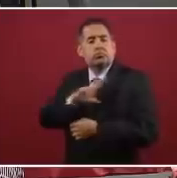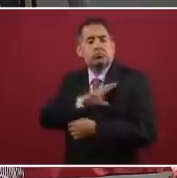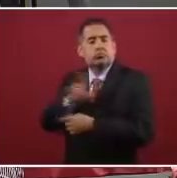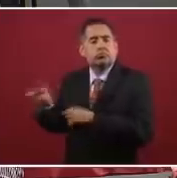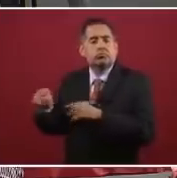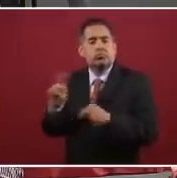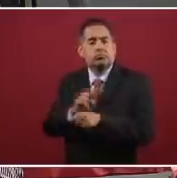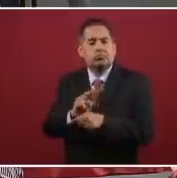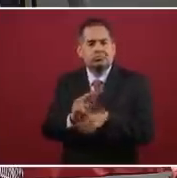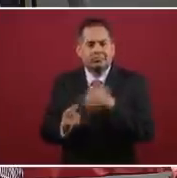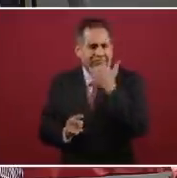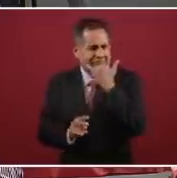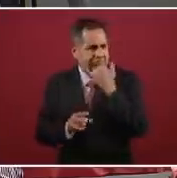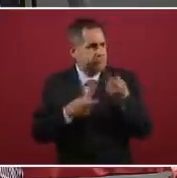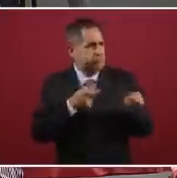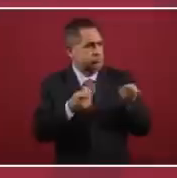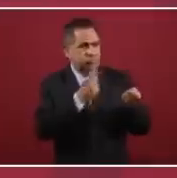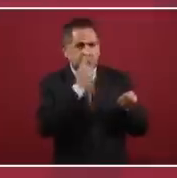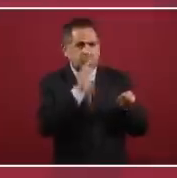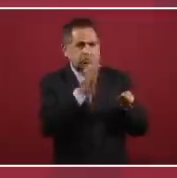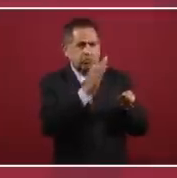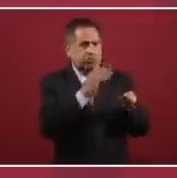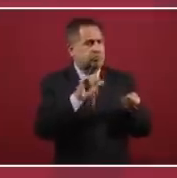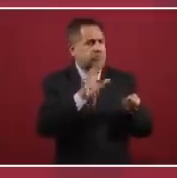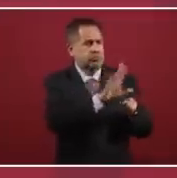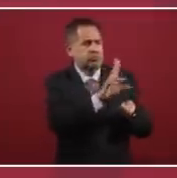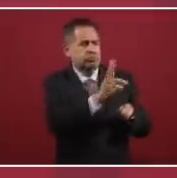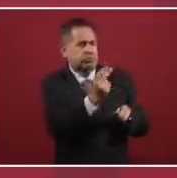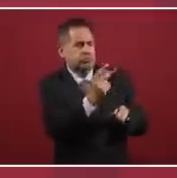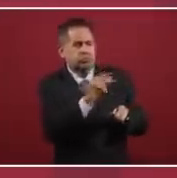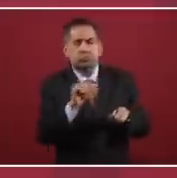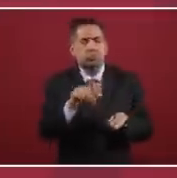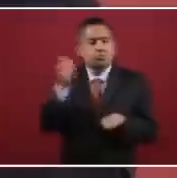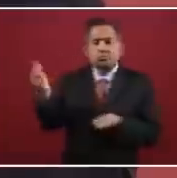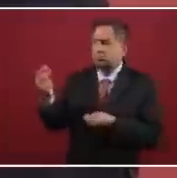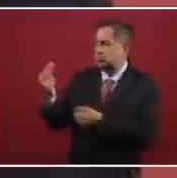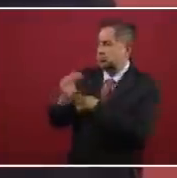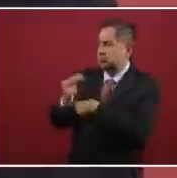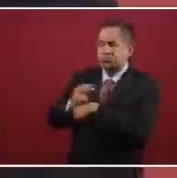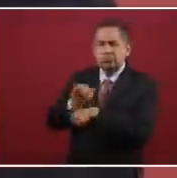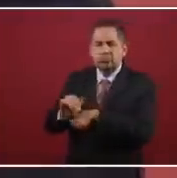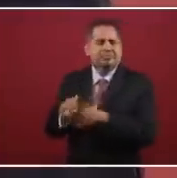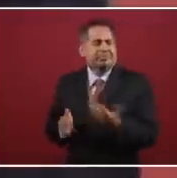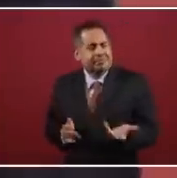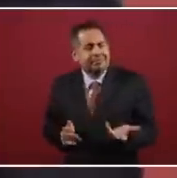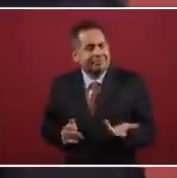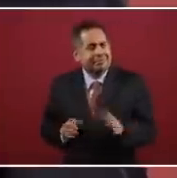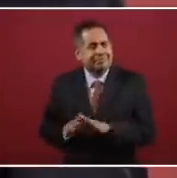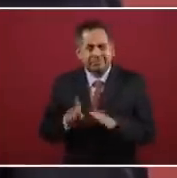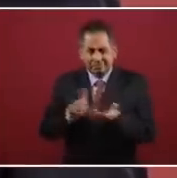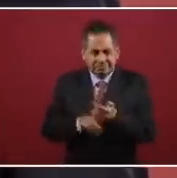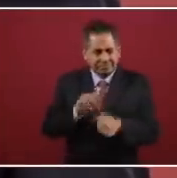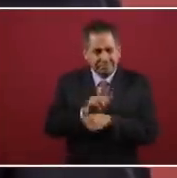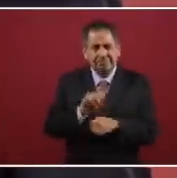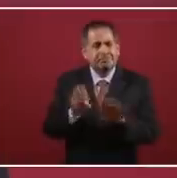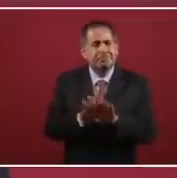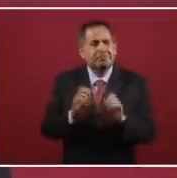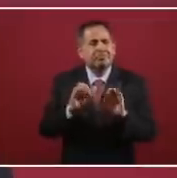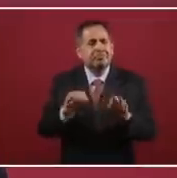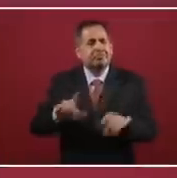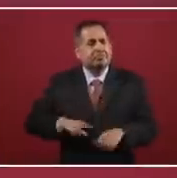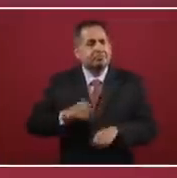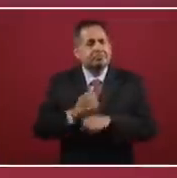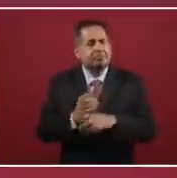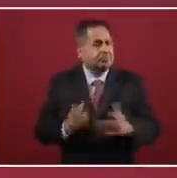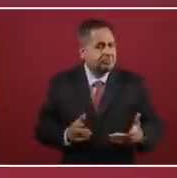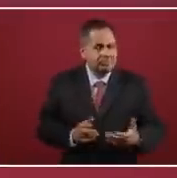privadas para la vigilancia de las oficinas de Gobernación.